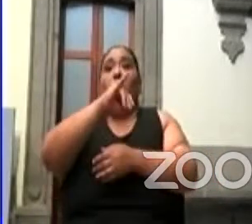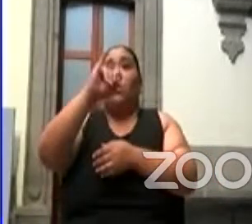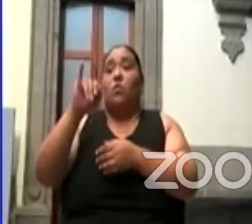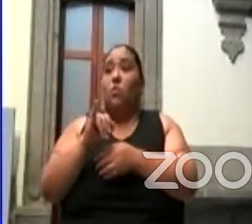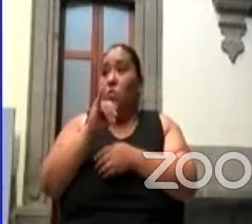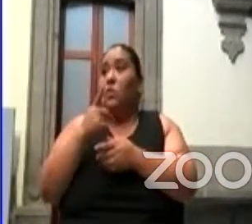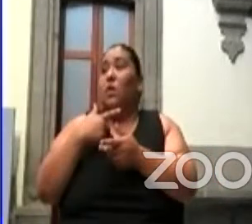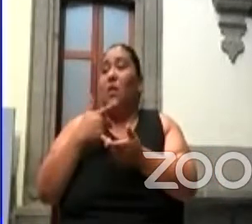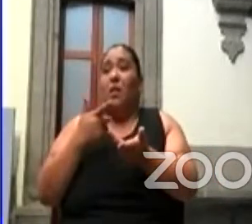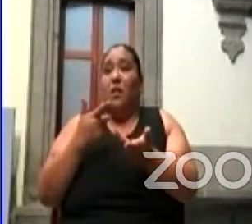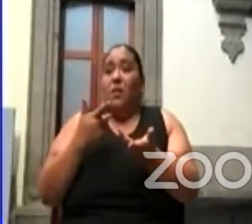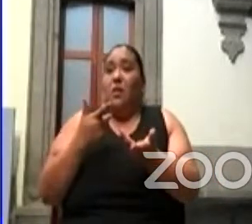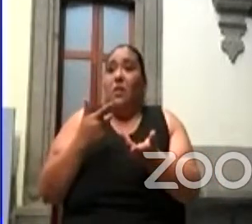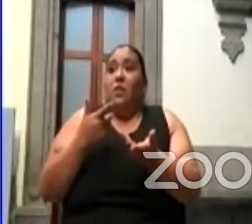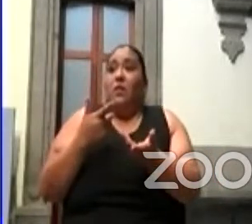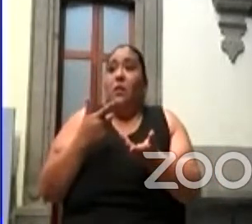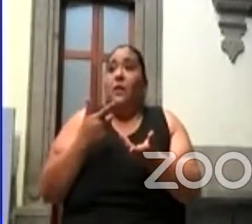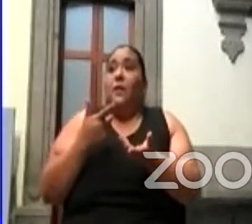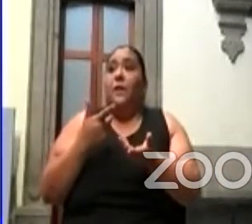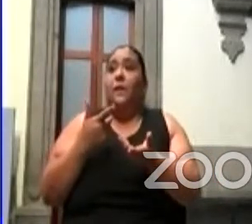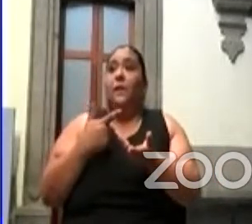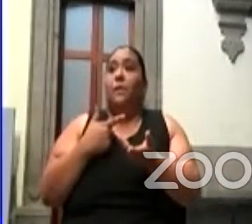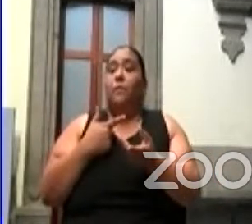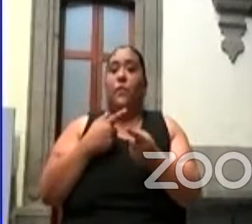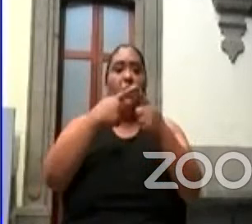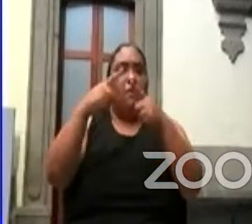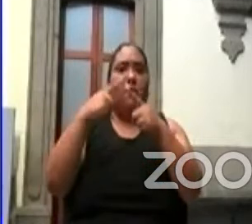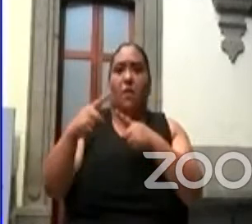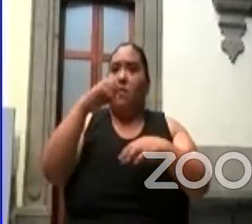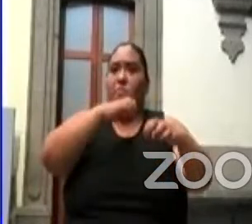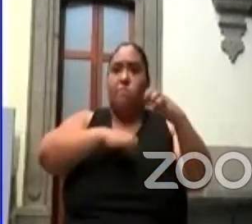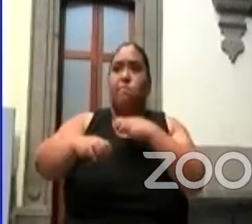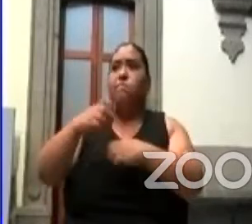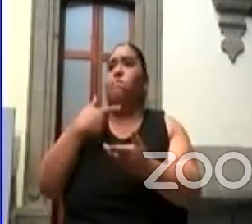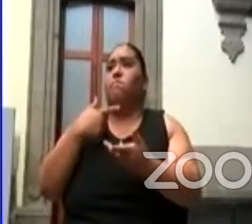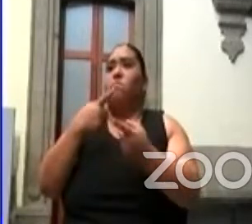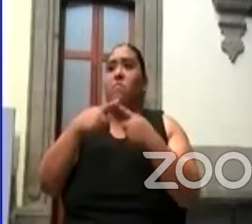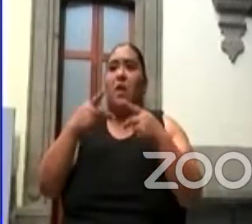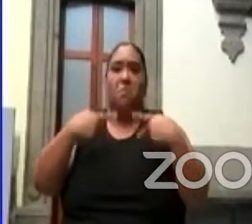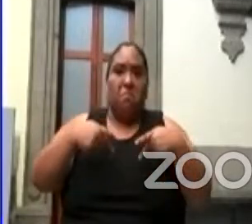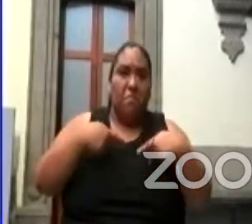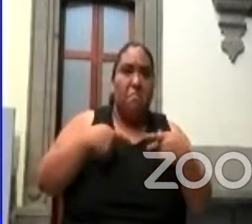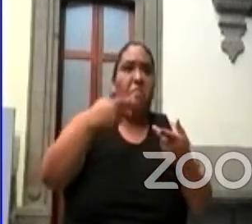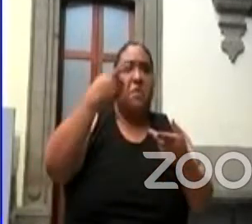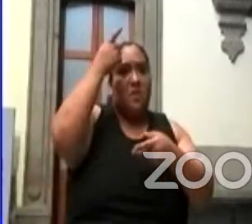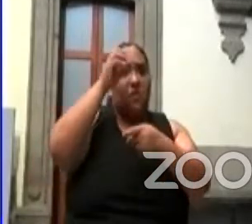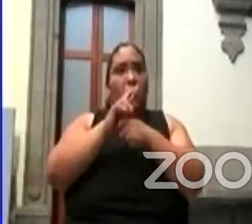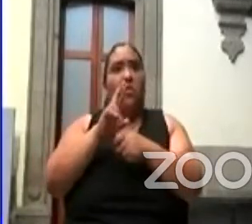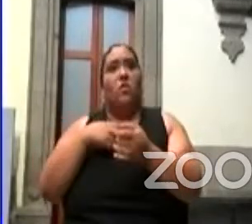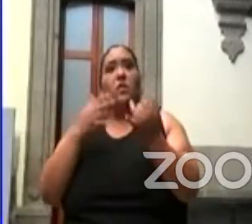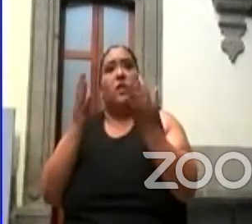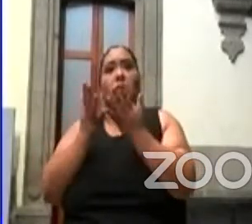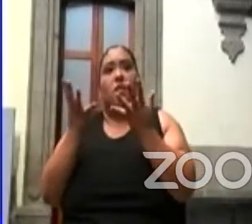y pues varias empresas con empresarios hicimos un convenio